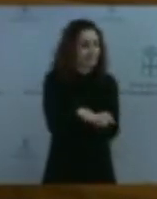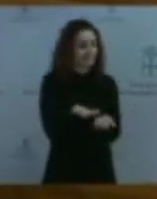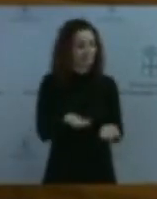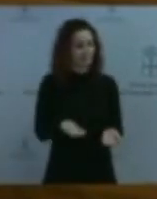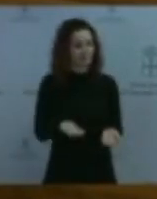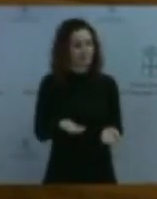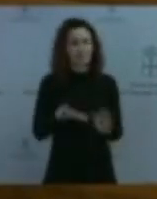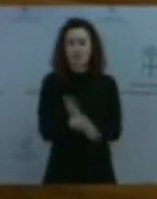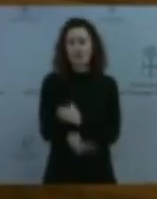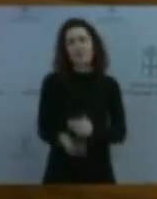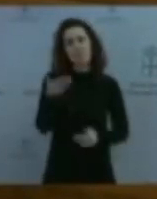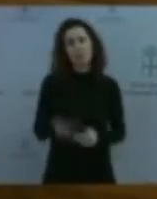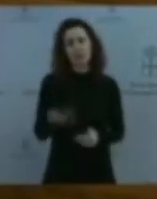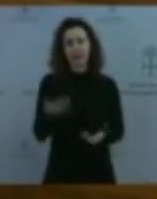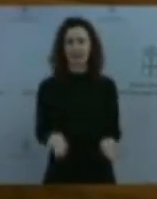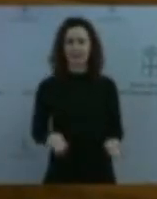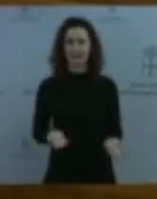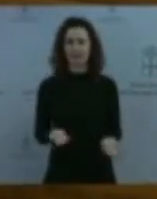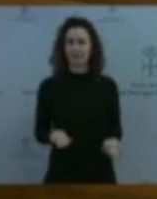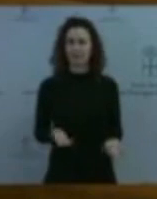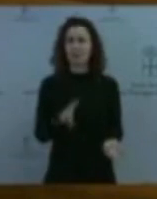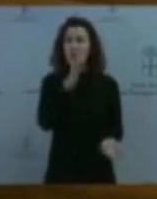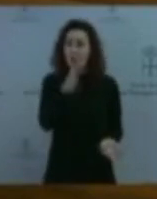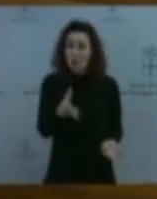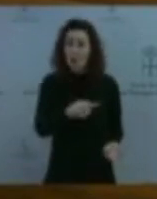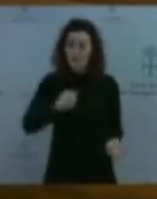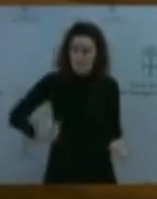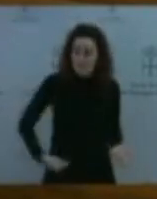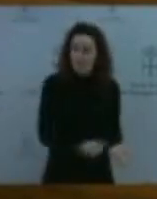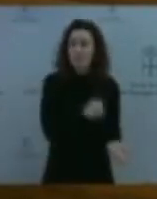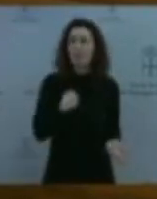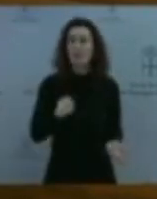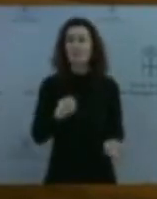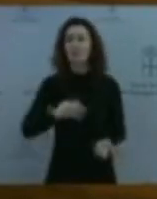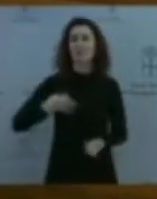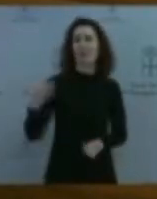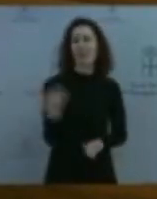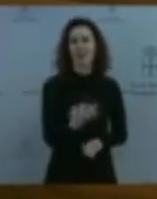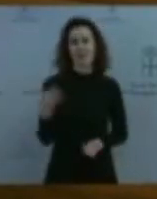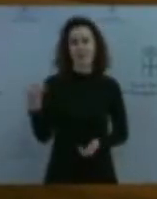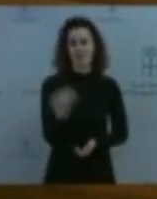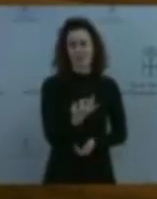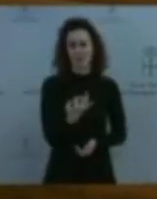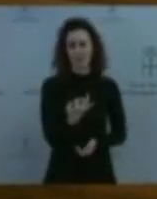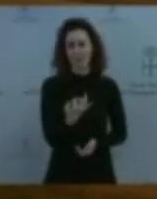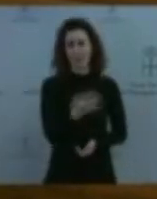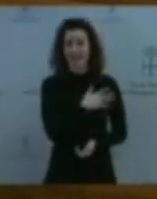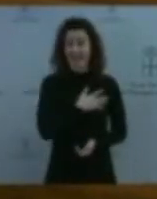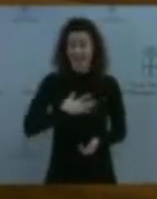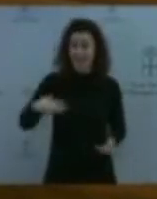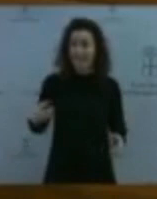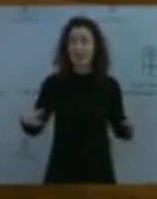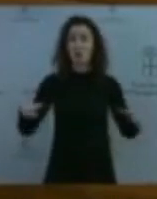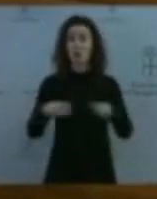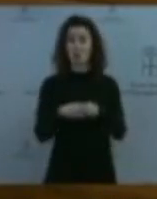Podemos establezca si verdaderamente quiere ser un partido que haga propuesta más allá de la protesta, que